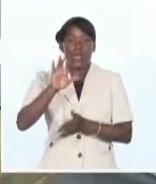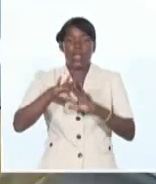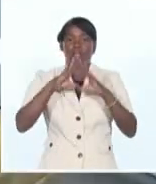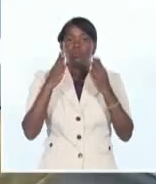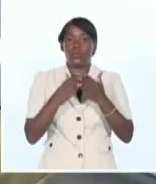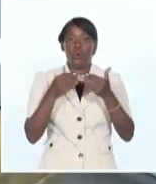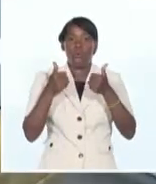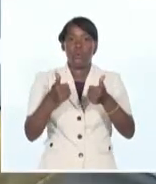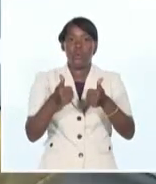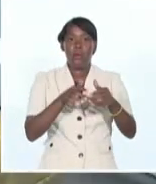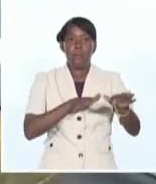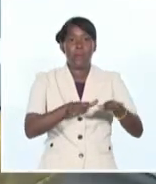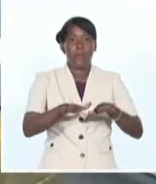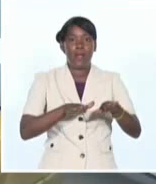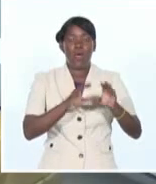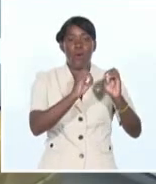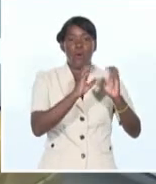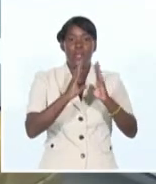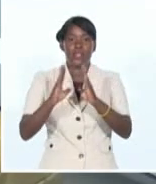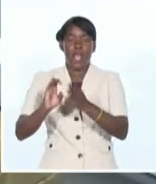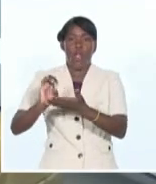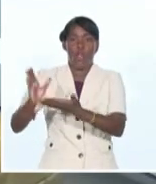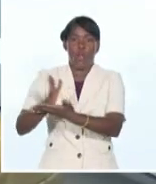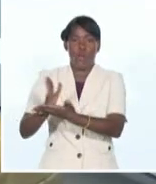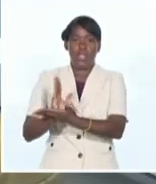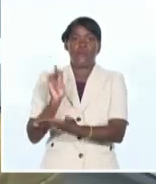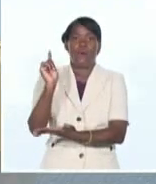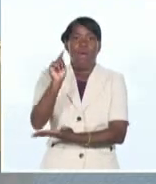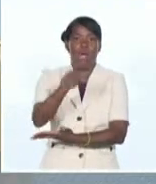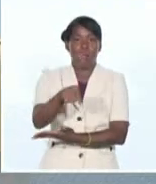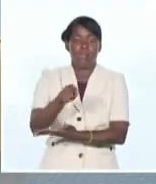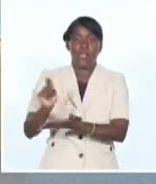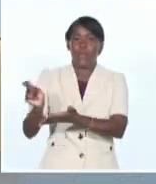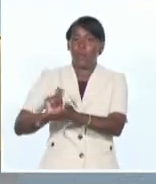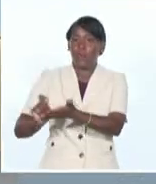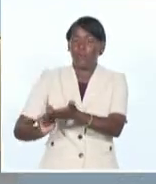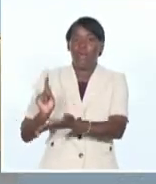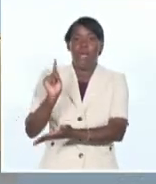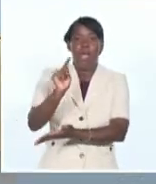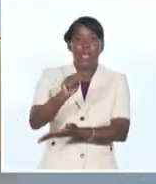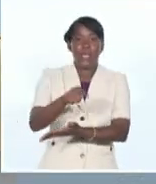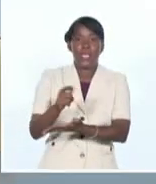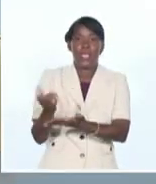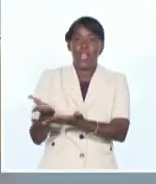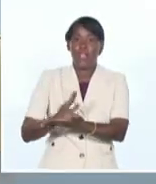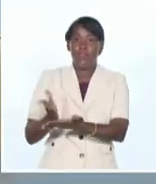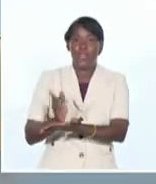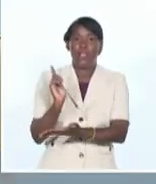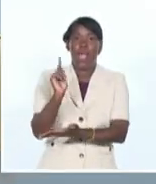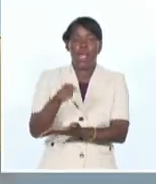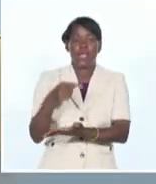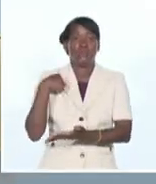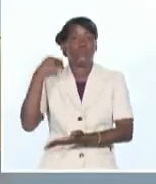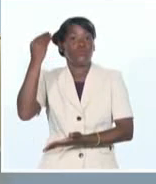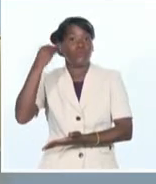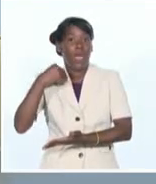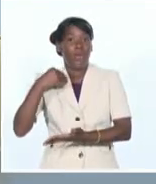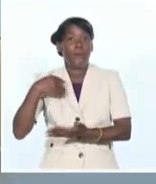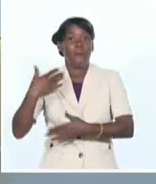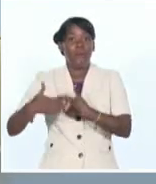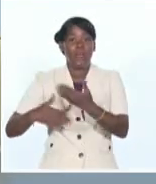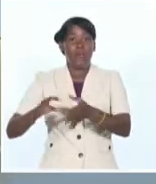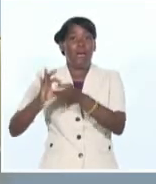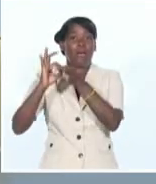las escuelas. Se ha logrado garantizar, a partir de las limitaciones incluso que hemos tenido por el bloqueo, las limitaciones para poder lograr